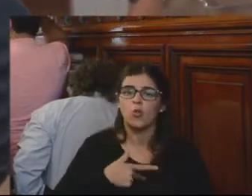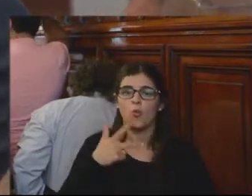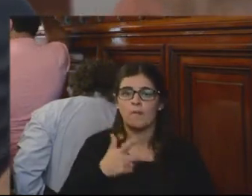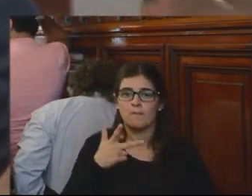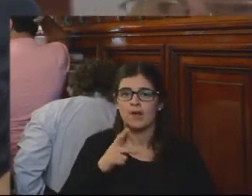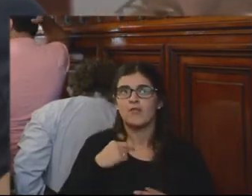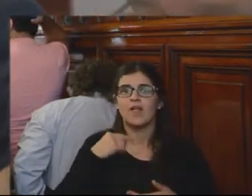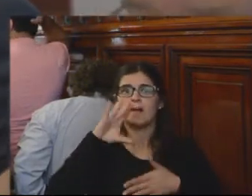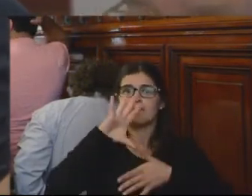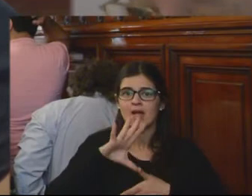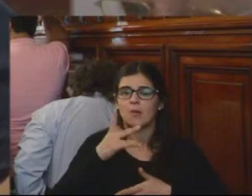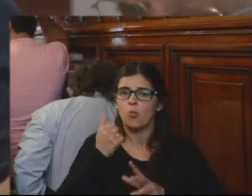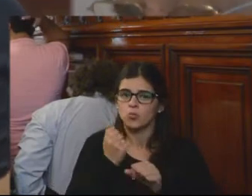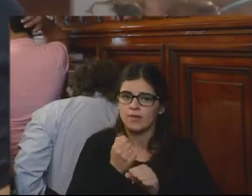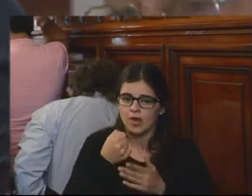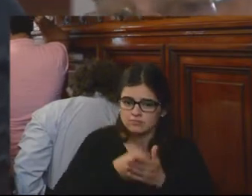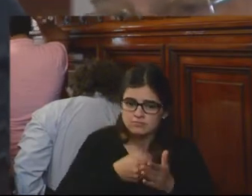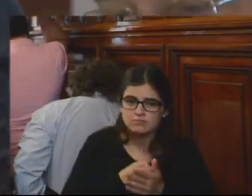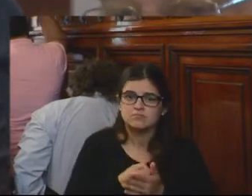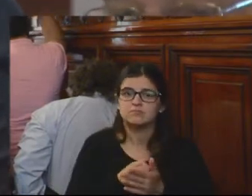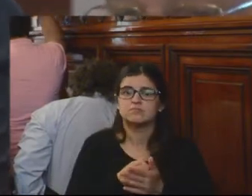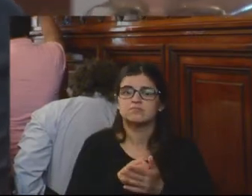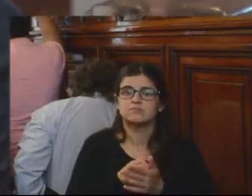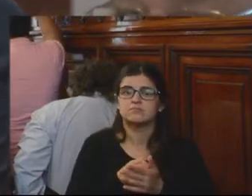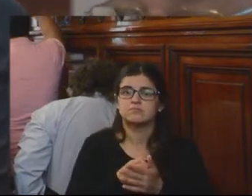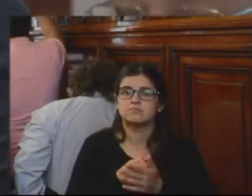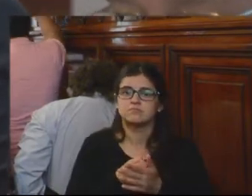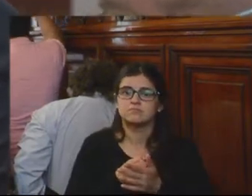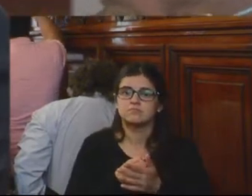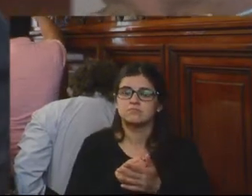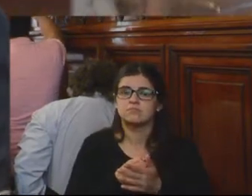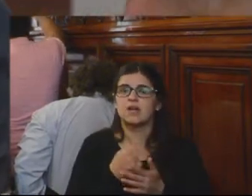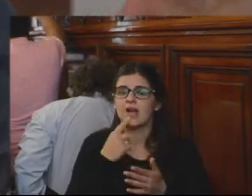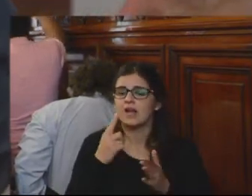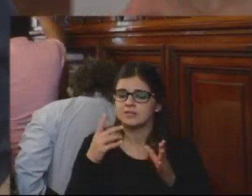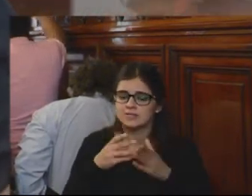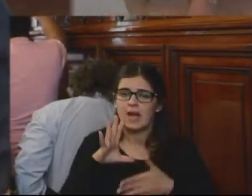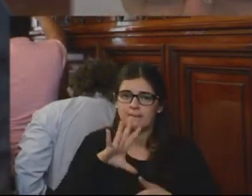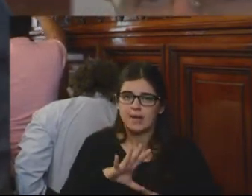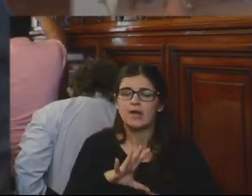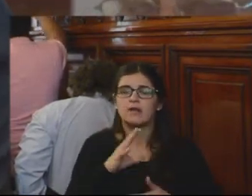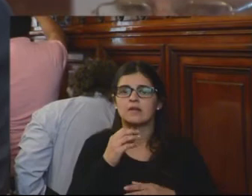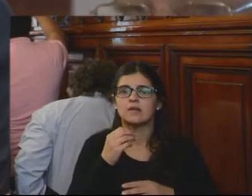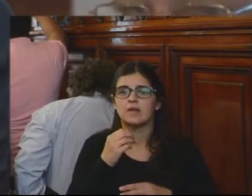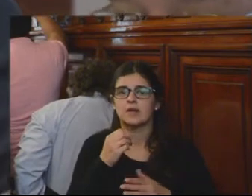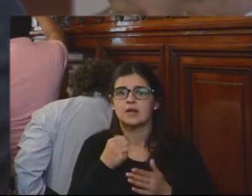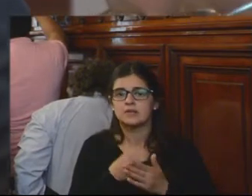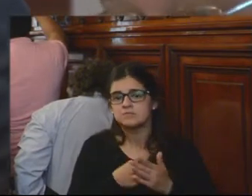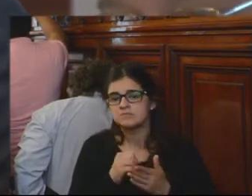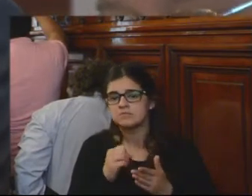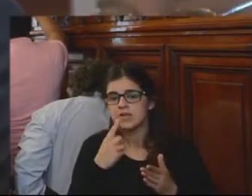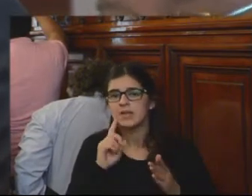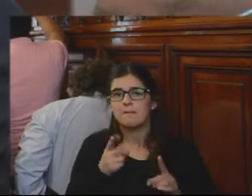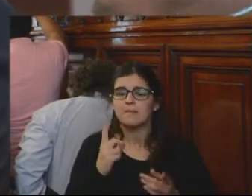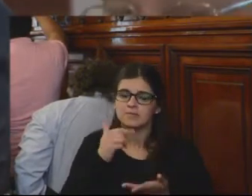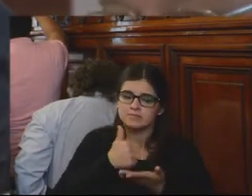américa porque es un trabajo es un trabajo de las américas de un trabajo de todo agradecer la presencia